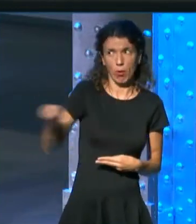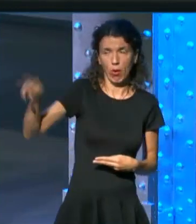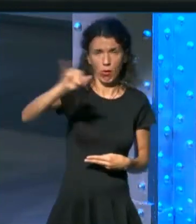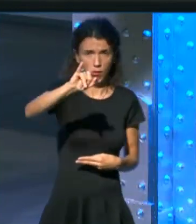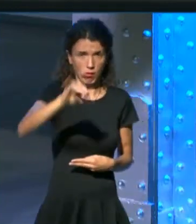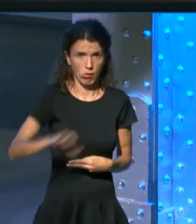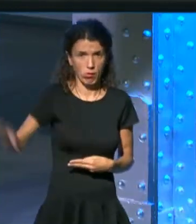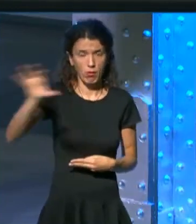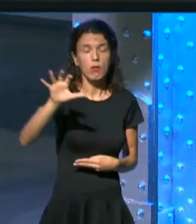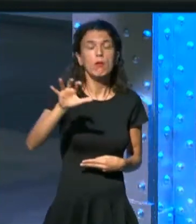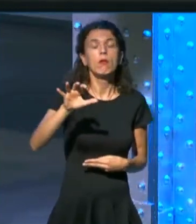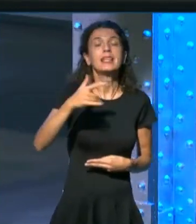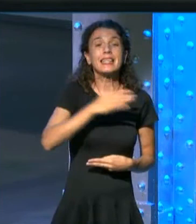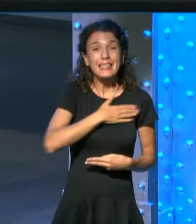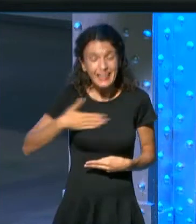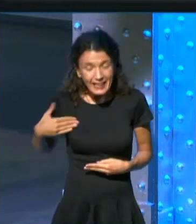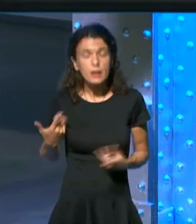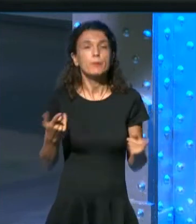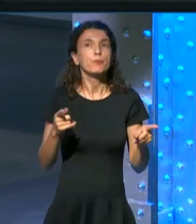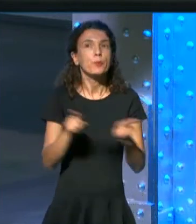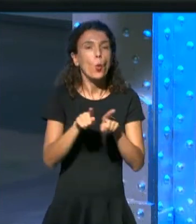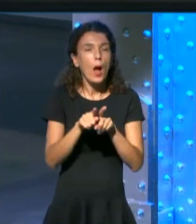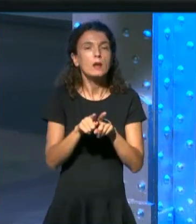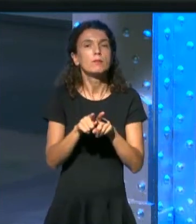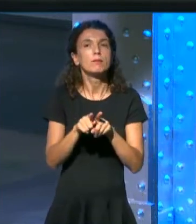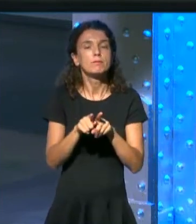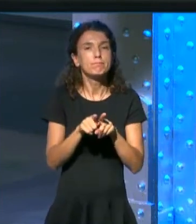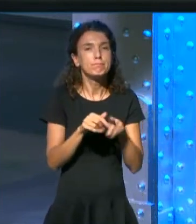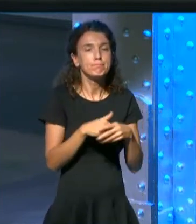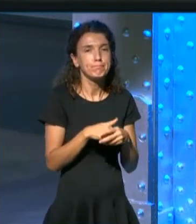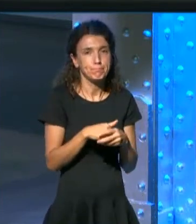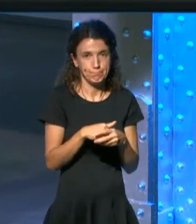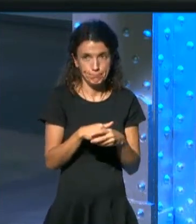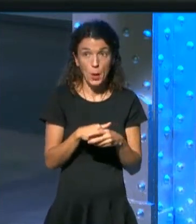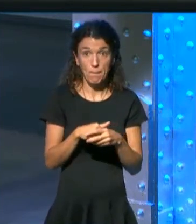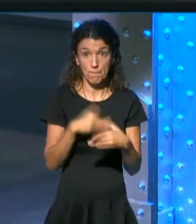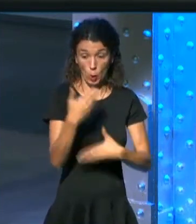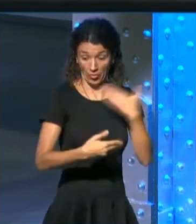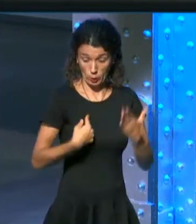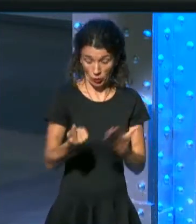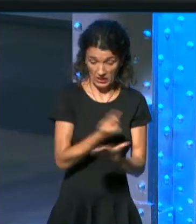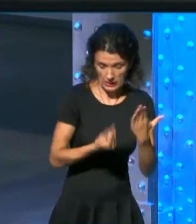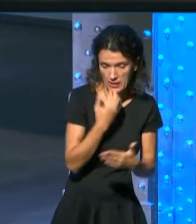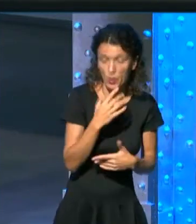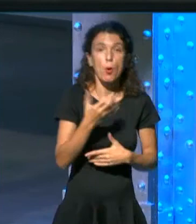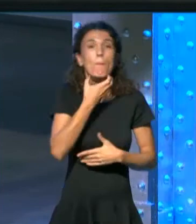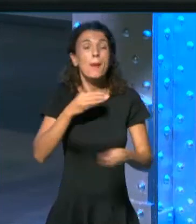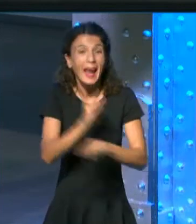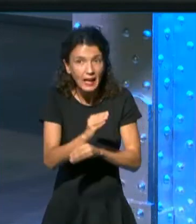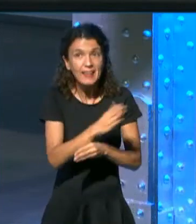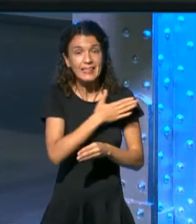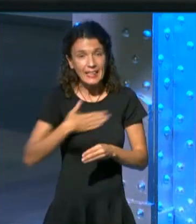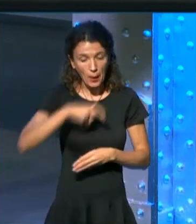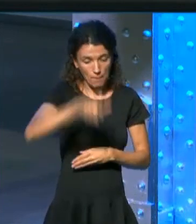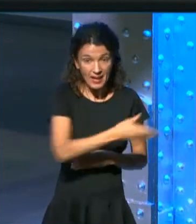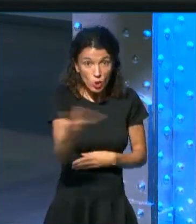busca encontrar la mejor manera de que los procesos que tú diseñas, como pueden ser las becas, lleguen a las